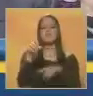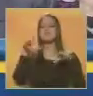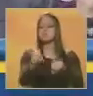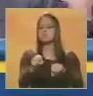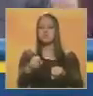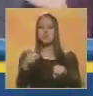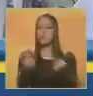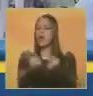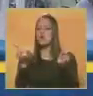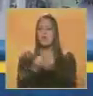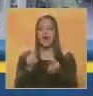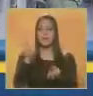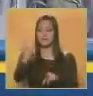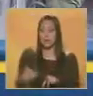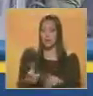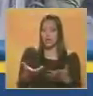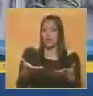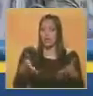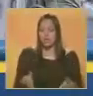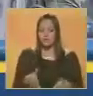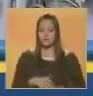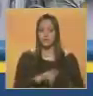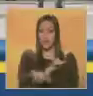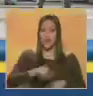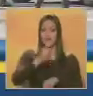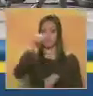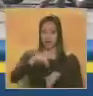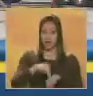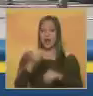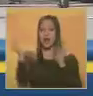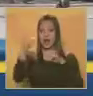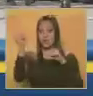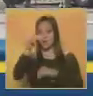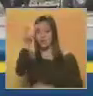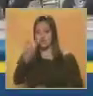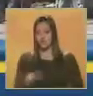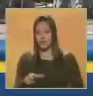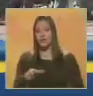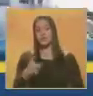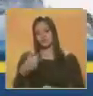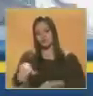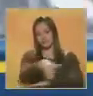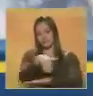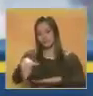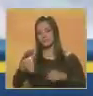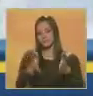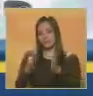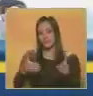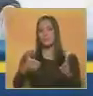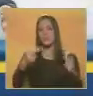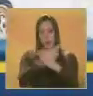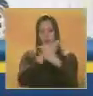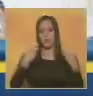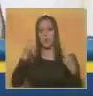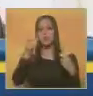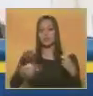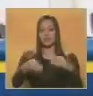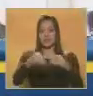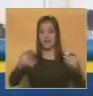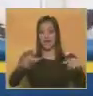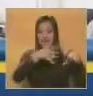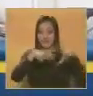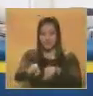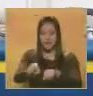vamos a meter igual. La Guardia Nacional acudió al lugar y acordó con los vecinos abrir un canal de la vía. También se comprometieron en desalojar los terrenos que